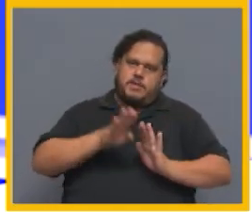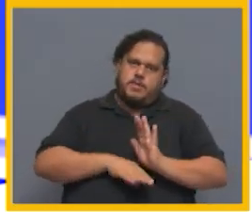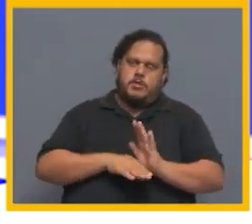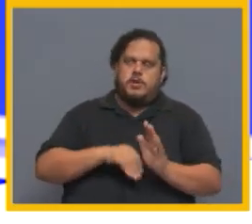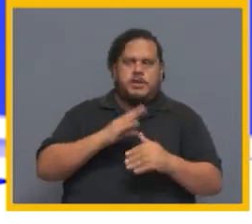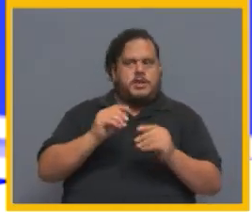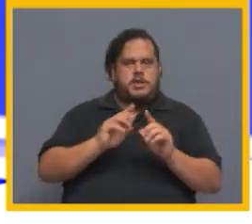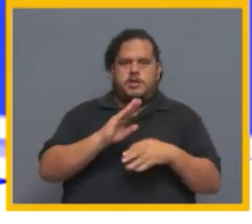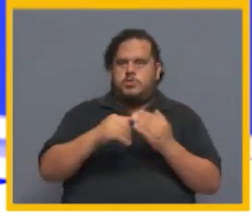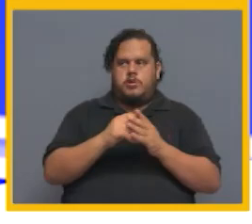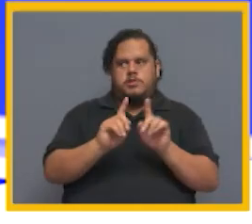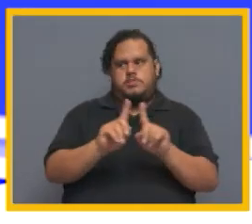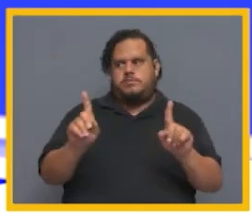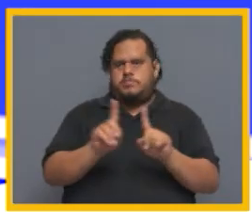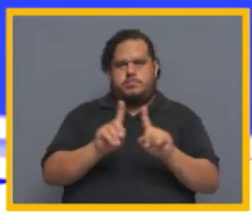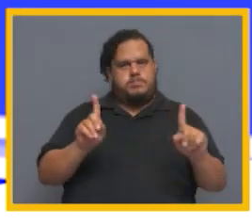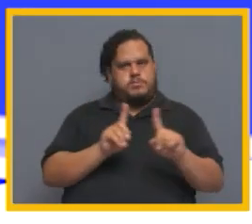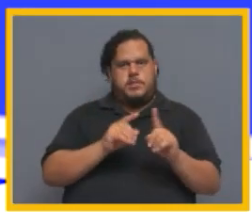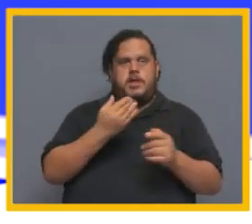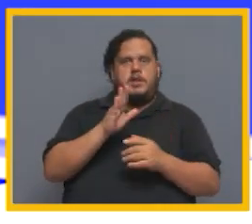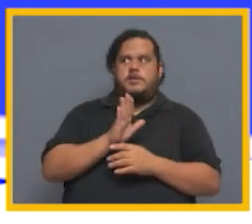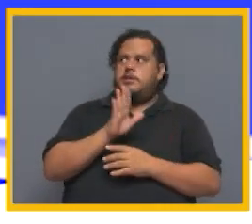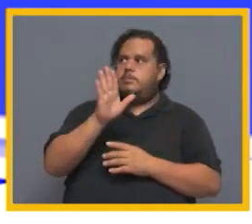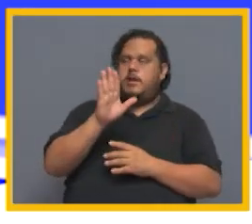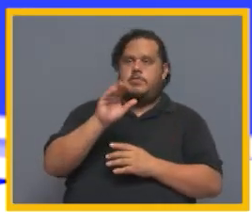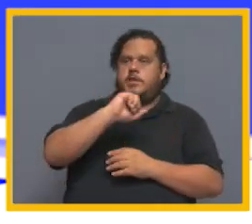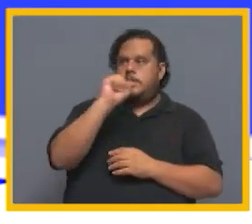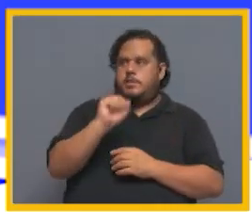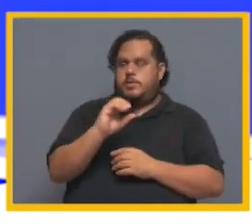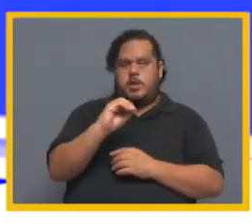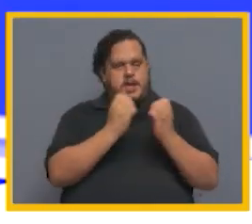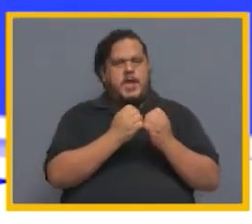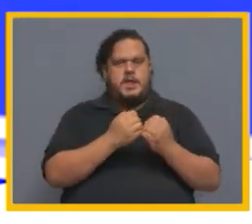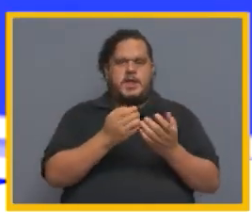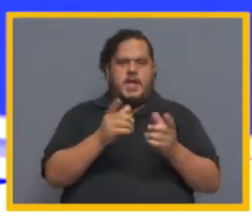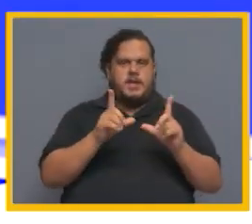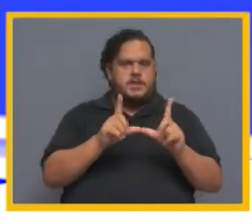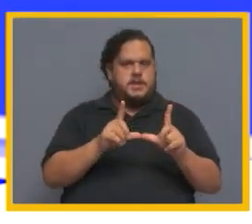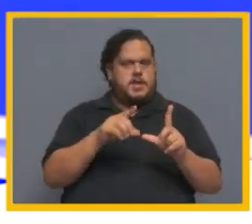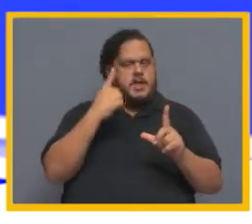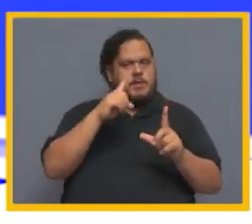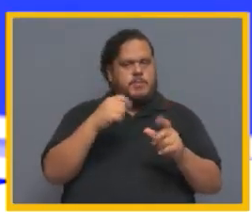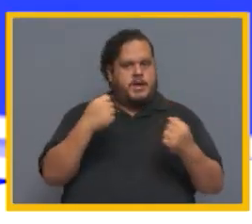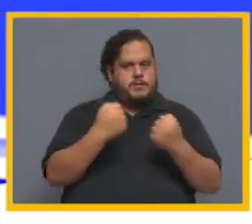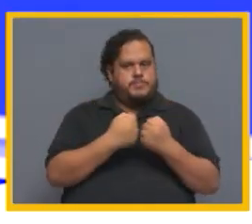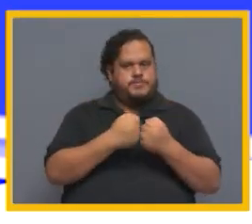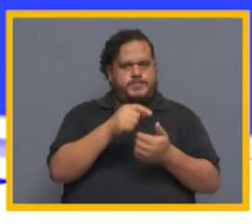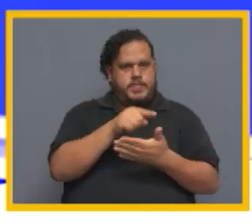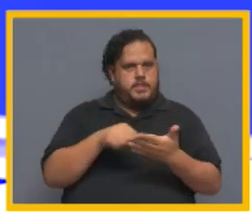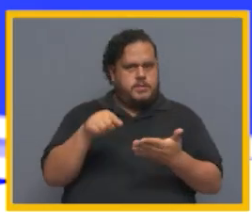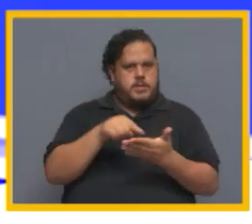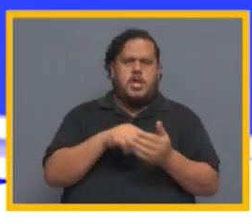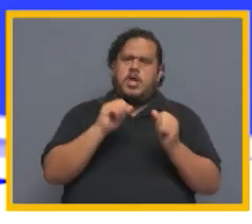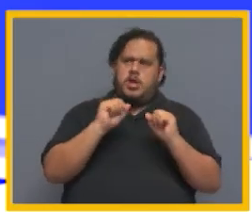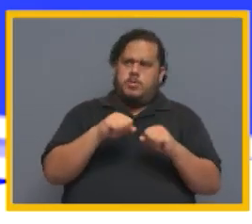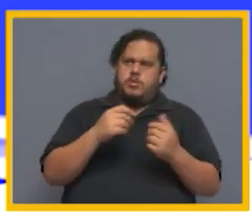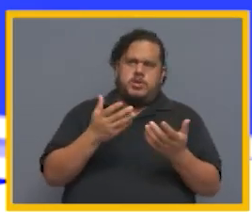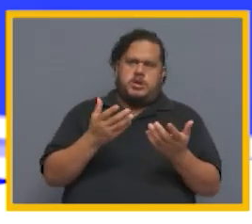totalmente distanciados. Si vamos al Saprissa o a la Liga Deportiva Alajuelense, que como dice, sí están disputar partidos eliminatorios, creo que podría